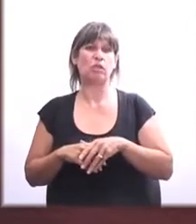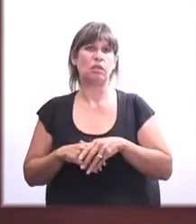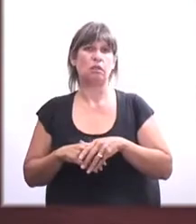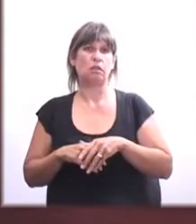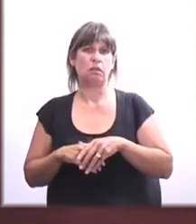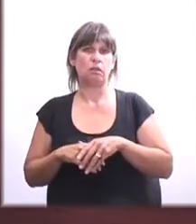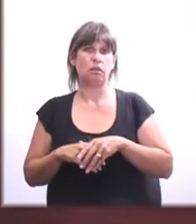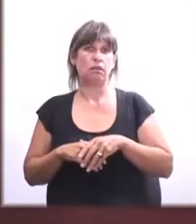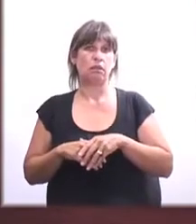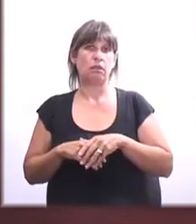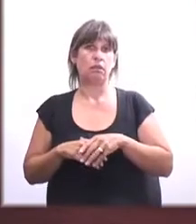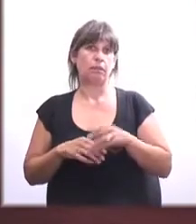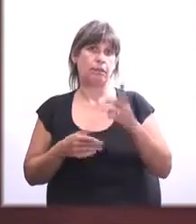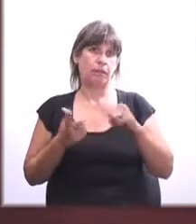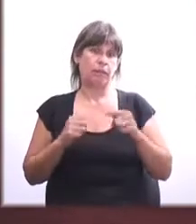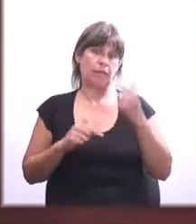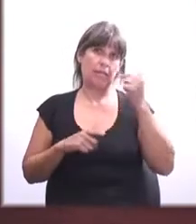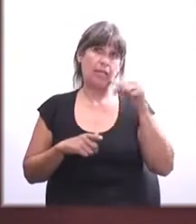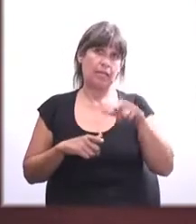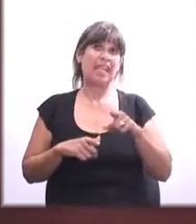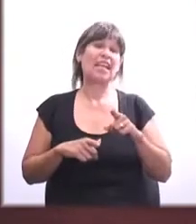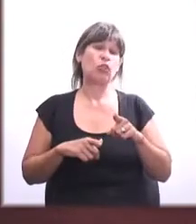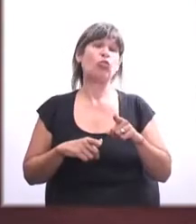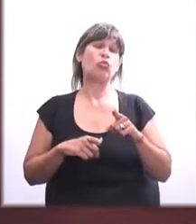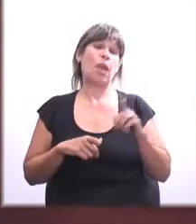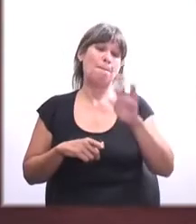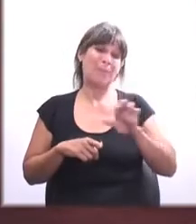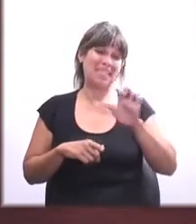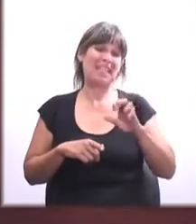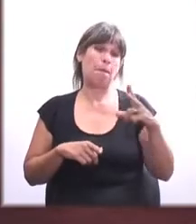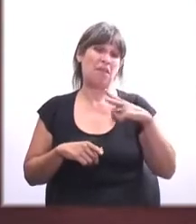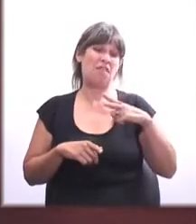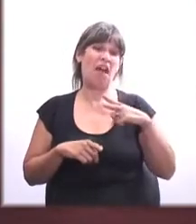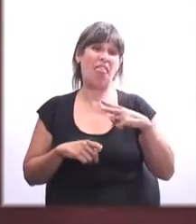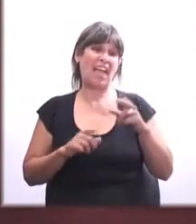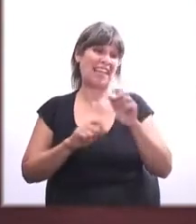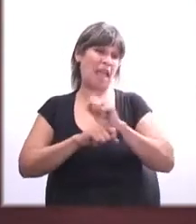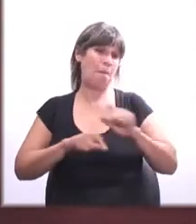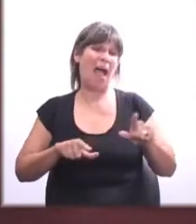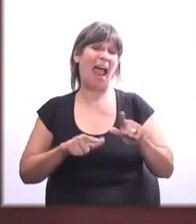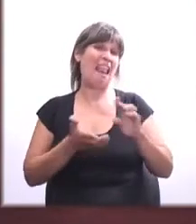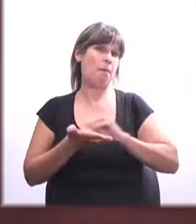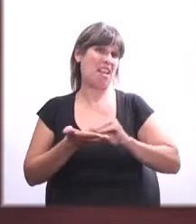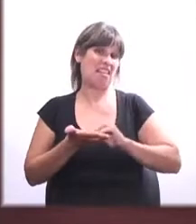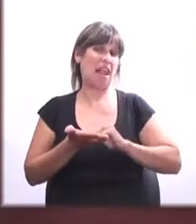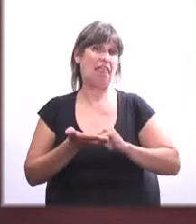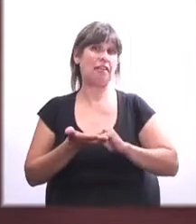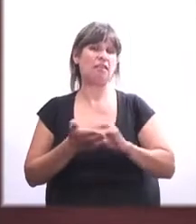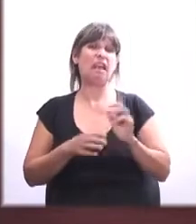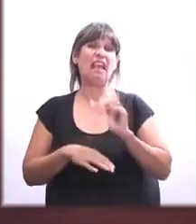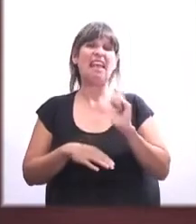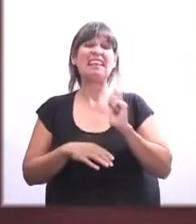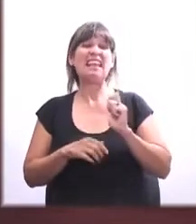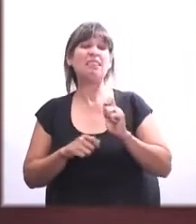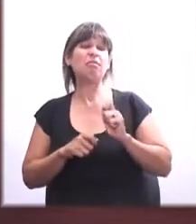que no deja de ser una empresa mal, privada, mal administrada? ¿Quiénes son los rehenes? Son ellos.